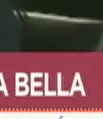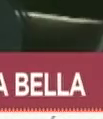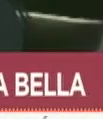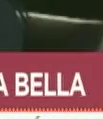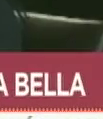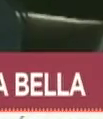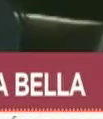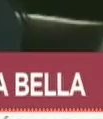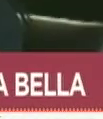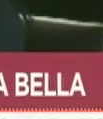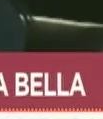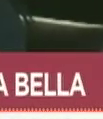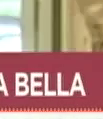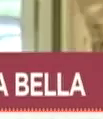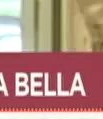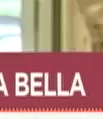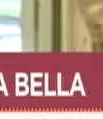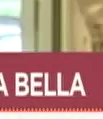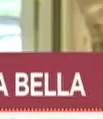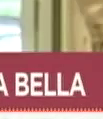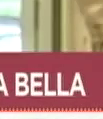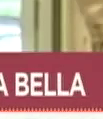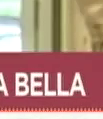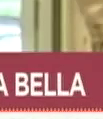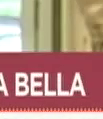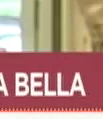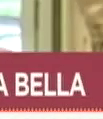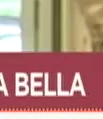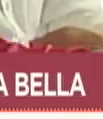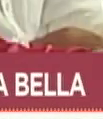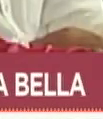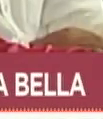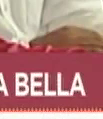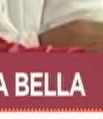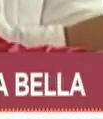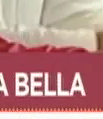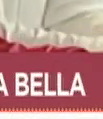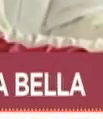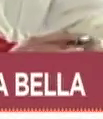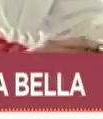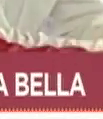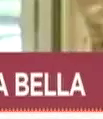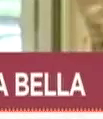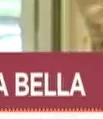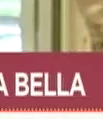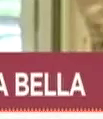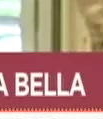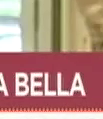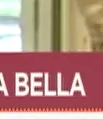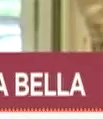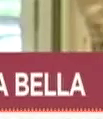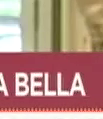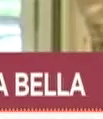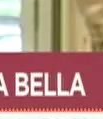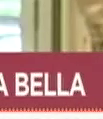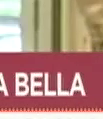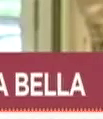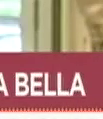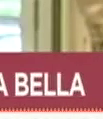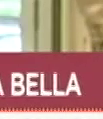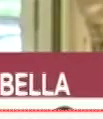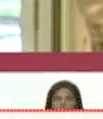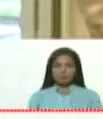agarró, catarro puede ser, se llama así Ernesto. Ernesto es especialista en todos los conceptos y palabras.